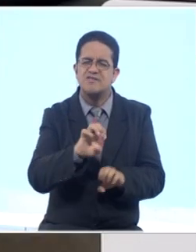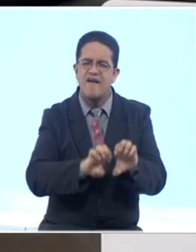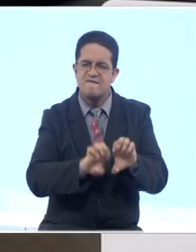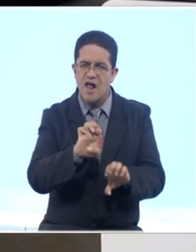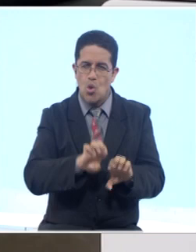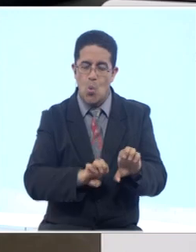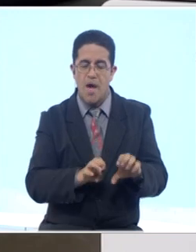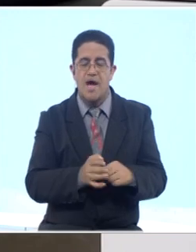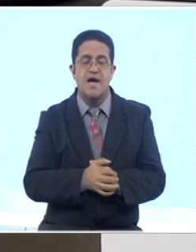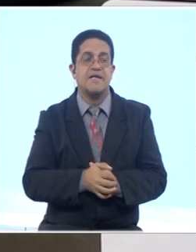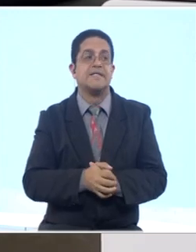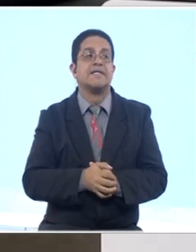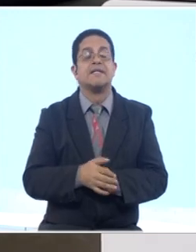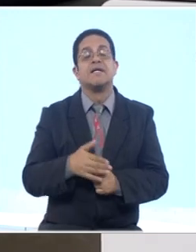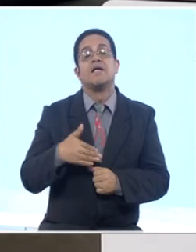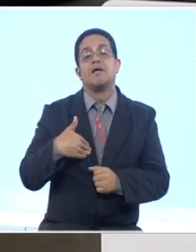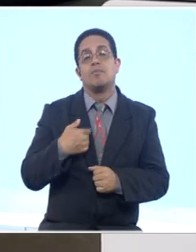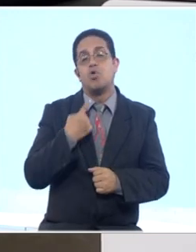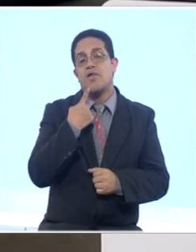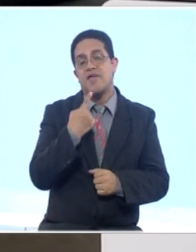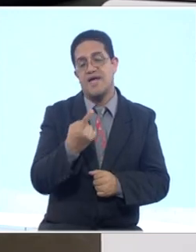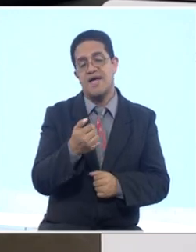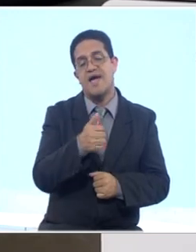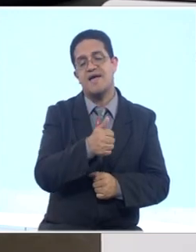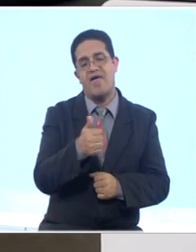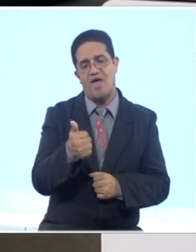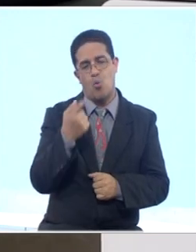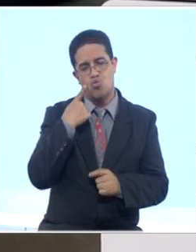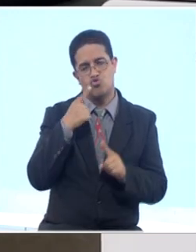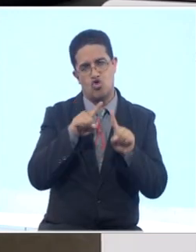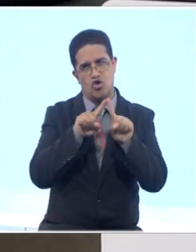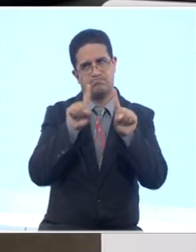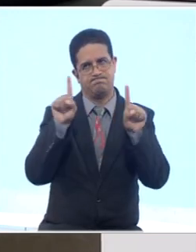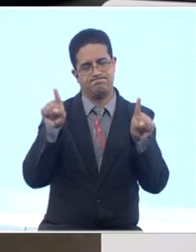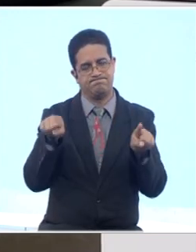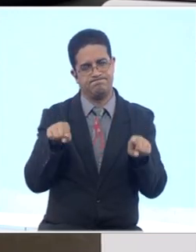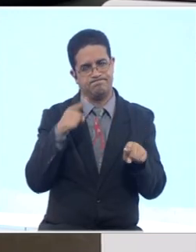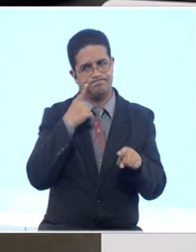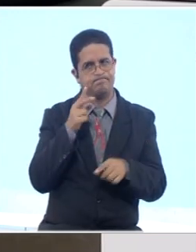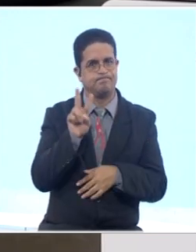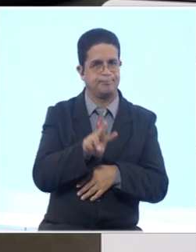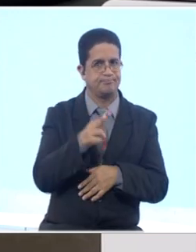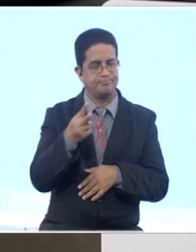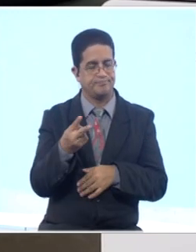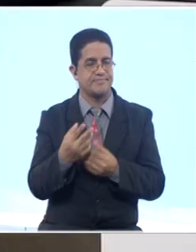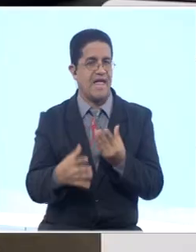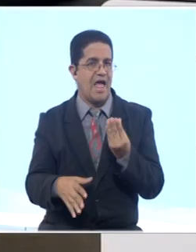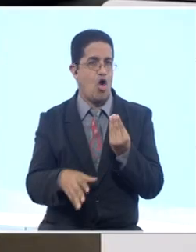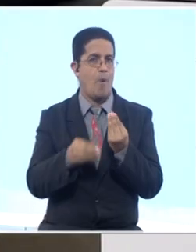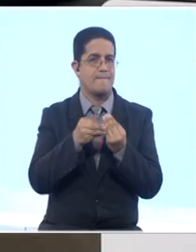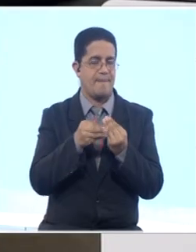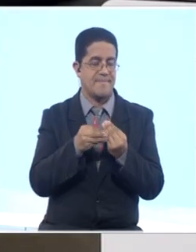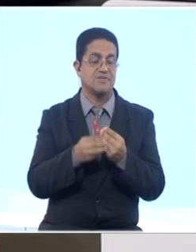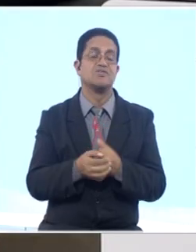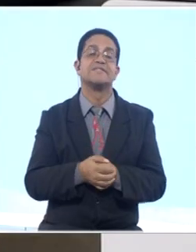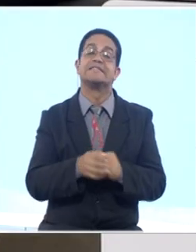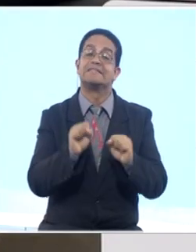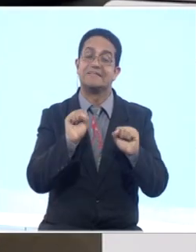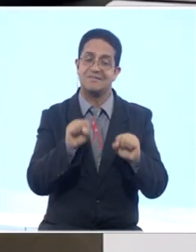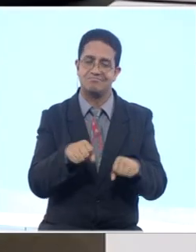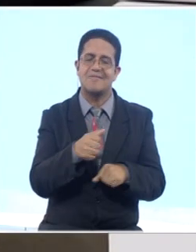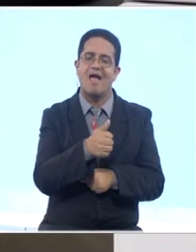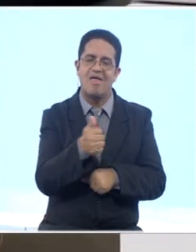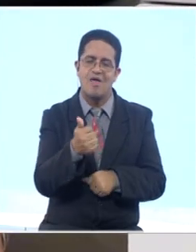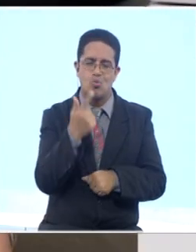hacer. Y podemos hablar de que cada uno de los estudios de imágenes puede ser complemento del otro. Por supuesto, cada estudio de imagen tiene su